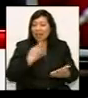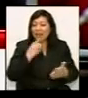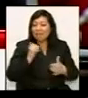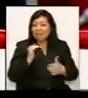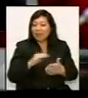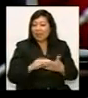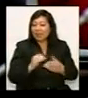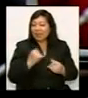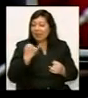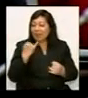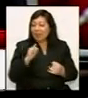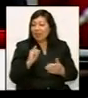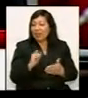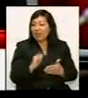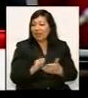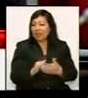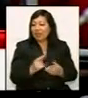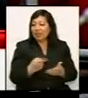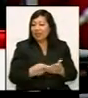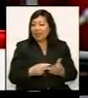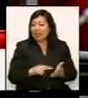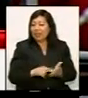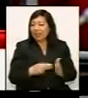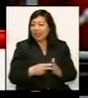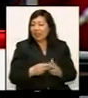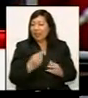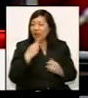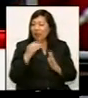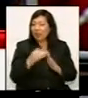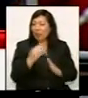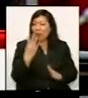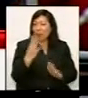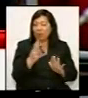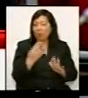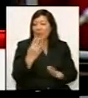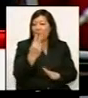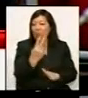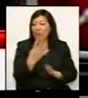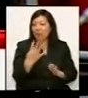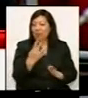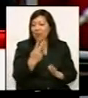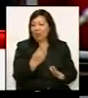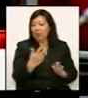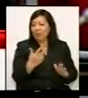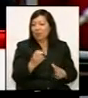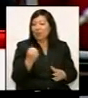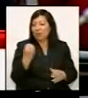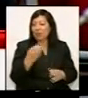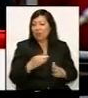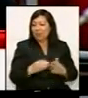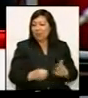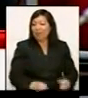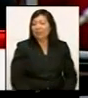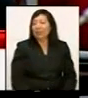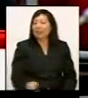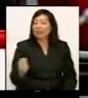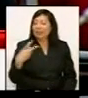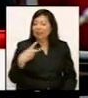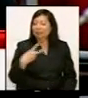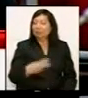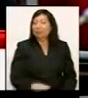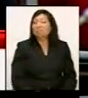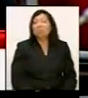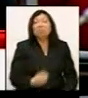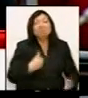falsedad ideológica, que están tipificados en el artículo 418, 427 y 428 del Código Penal. Y segundo,